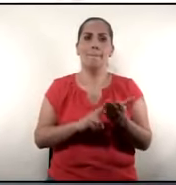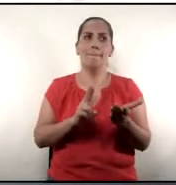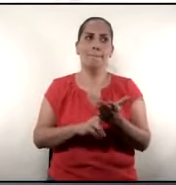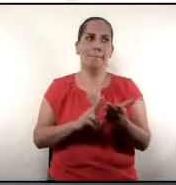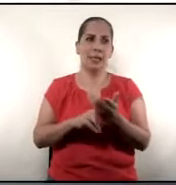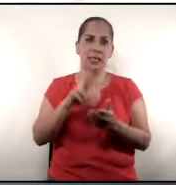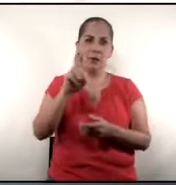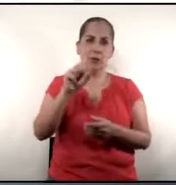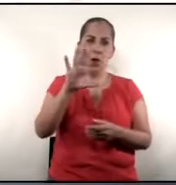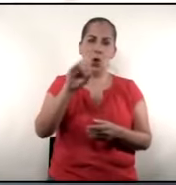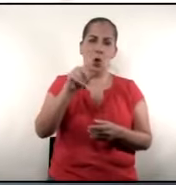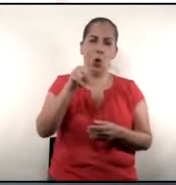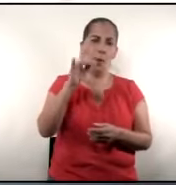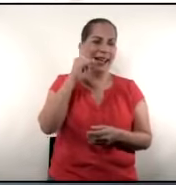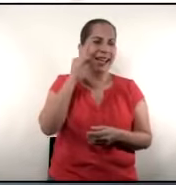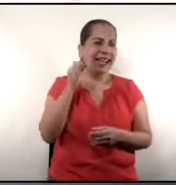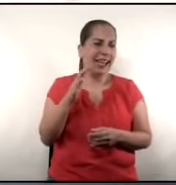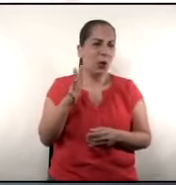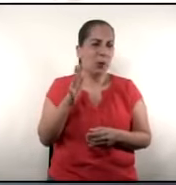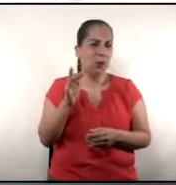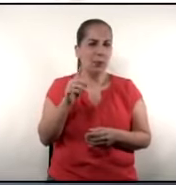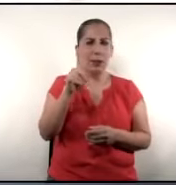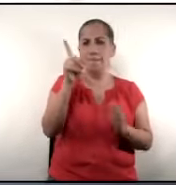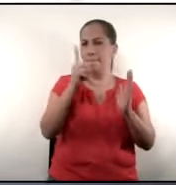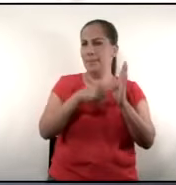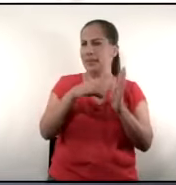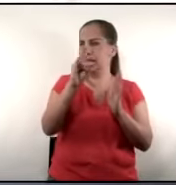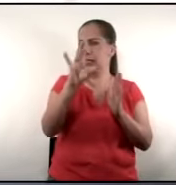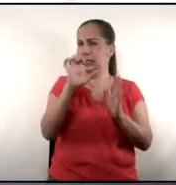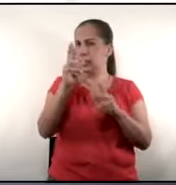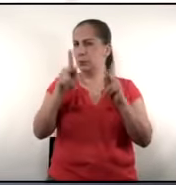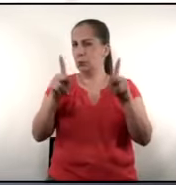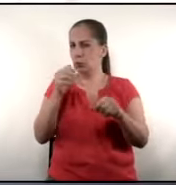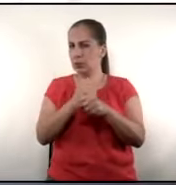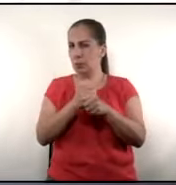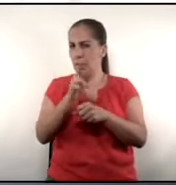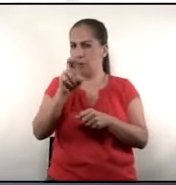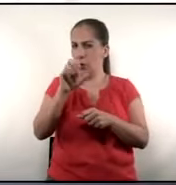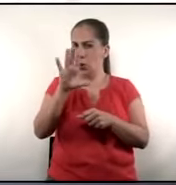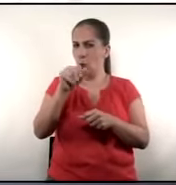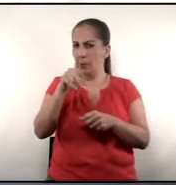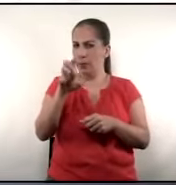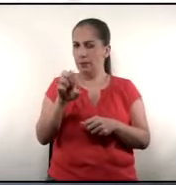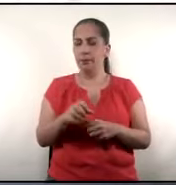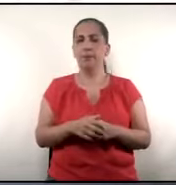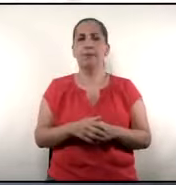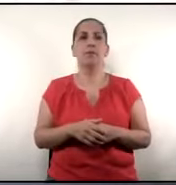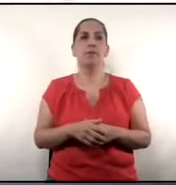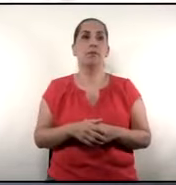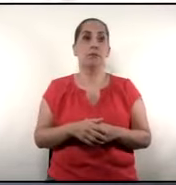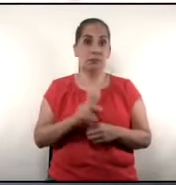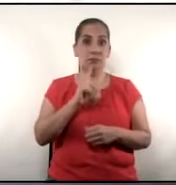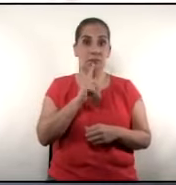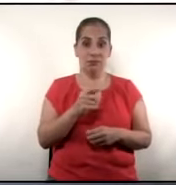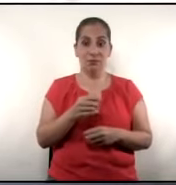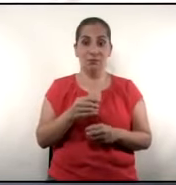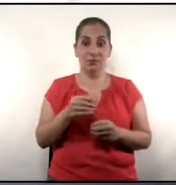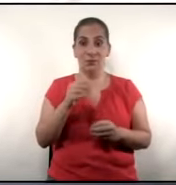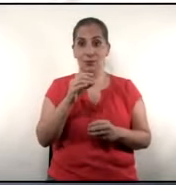La planilla de Recope anda, si no me equivoco, alrededor de 1.700 personas. Y es más barato para el